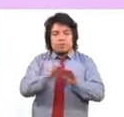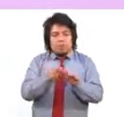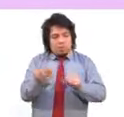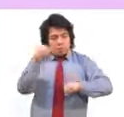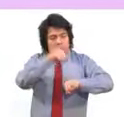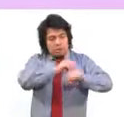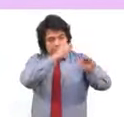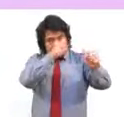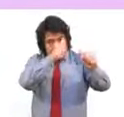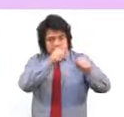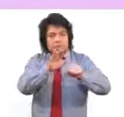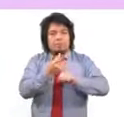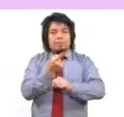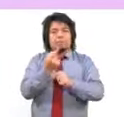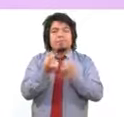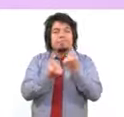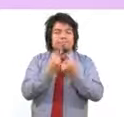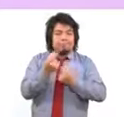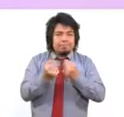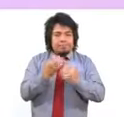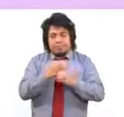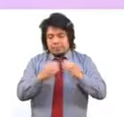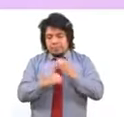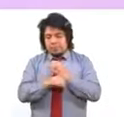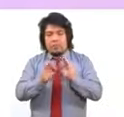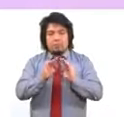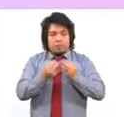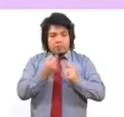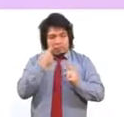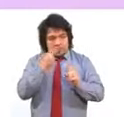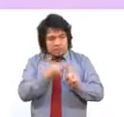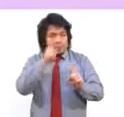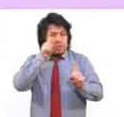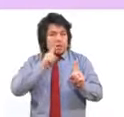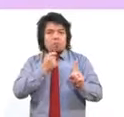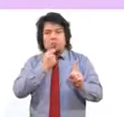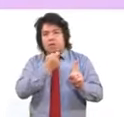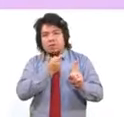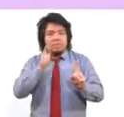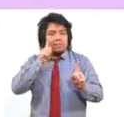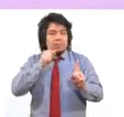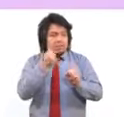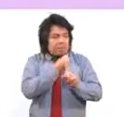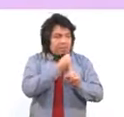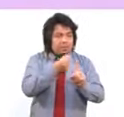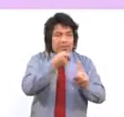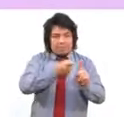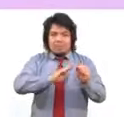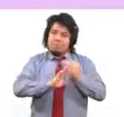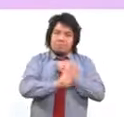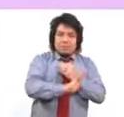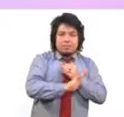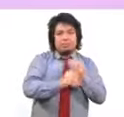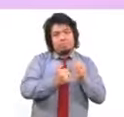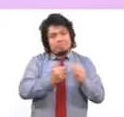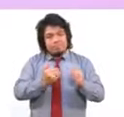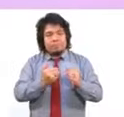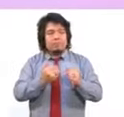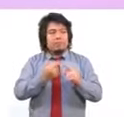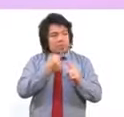para combatir las diversas formas de violencia en contra de mujeres y niñas. Esto nos ha permitido visibilizar